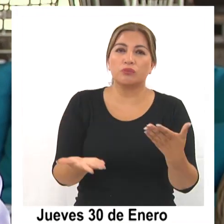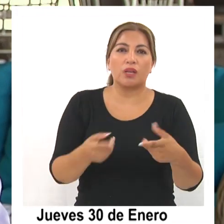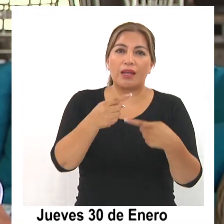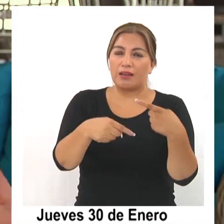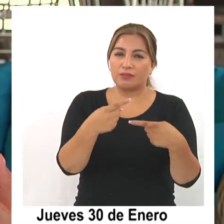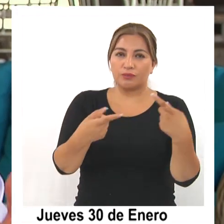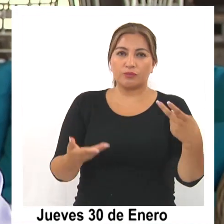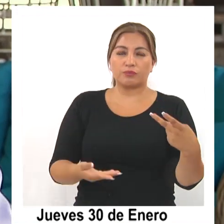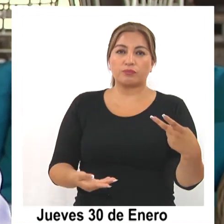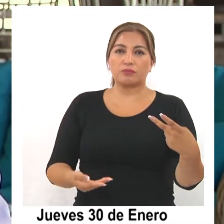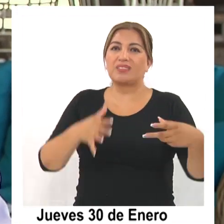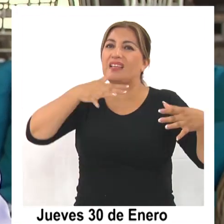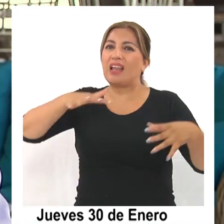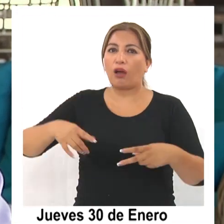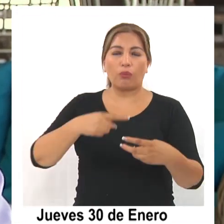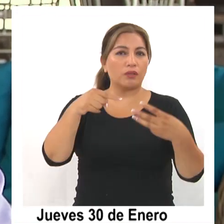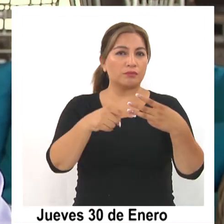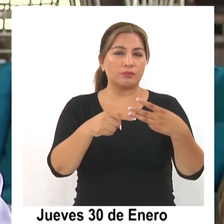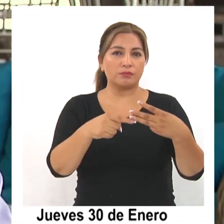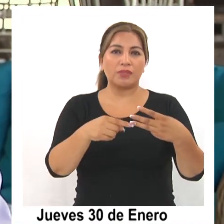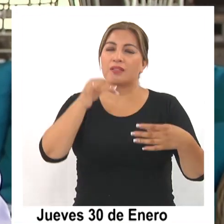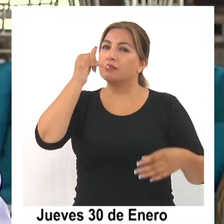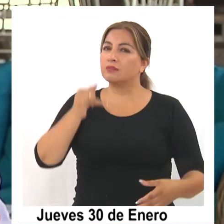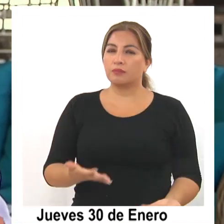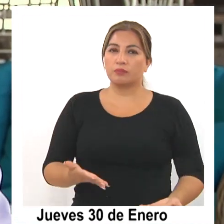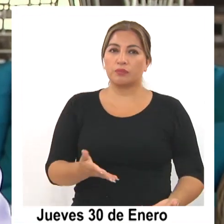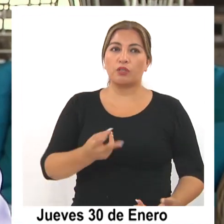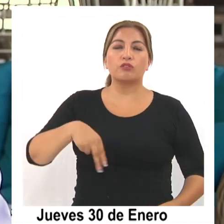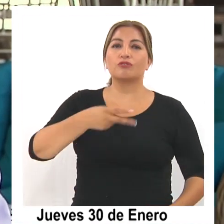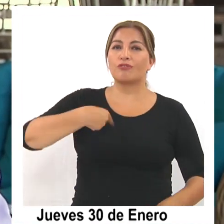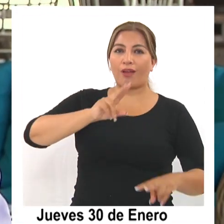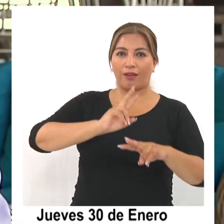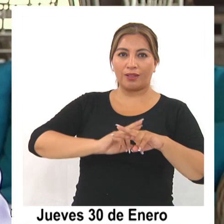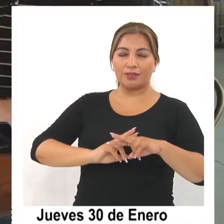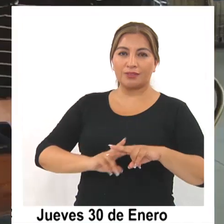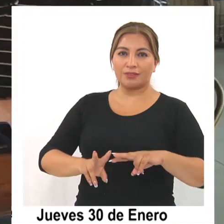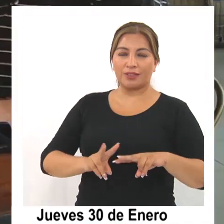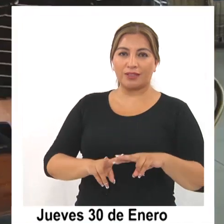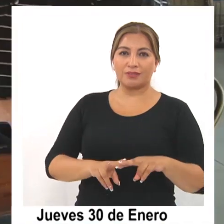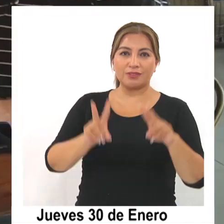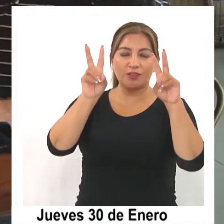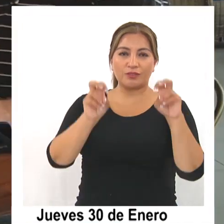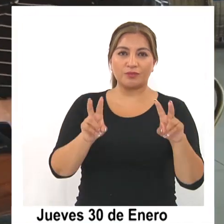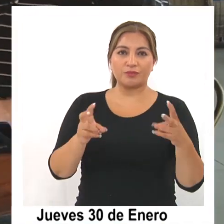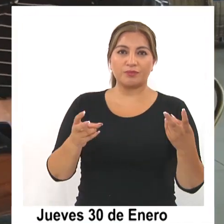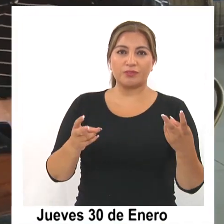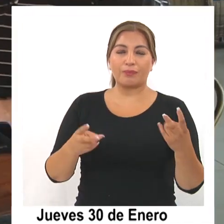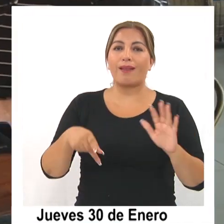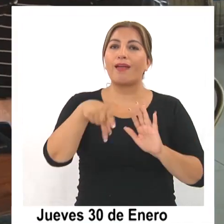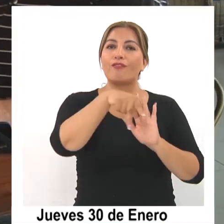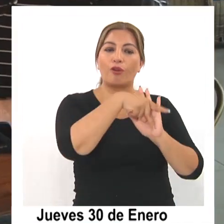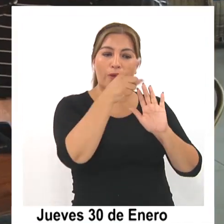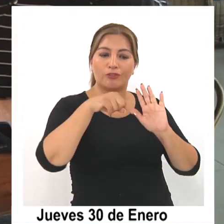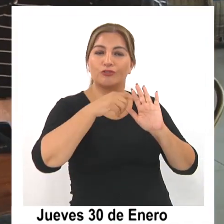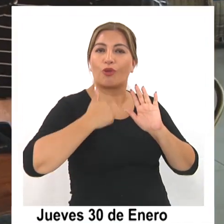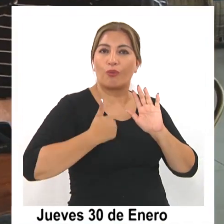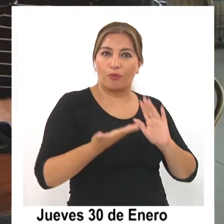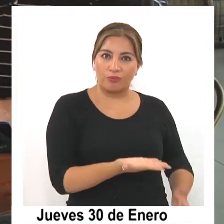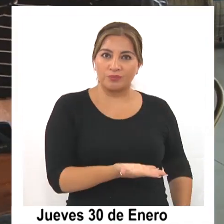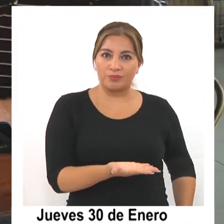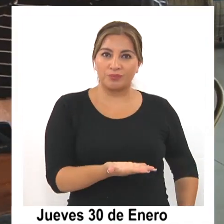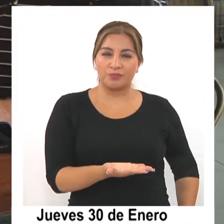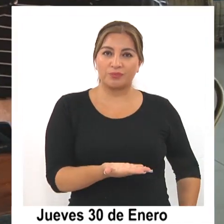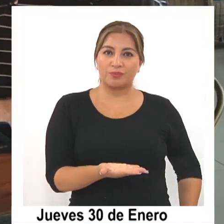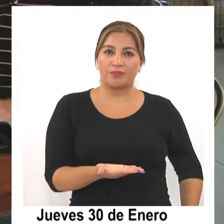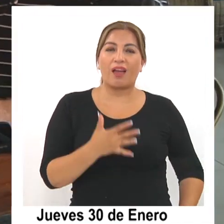general las aguas siempre y cuando se hagan de acuerdo a la normativa así que tenemos nosotros una